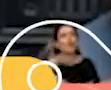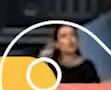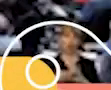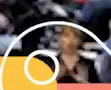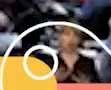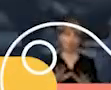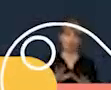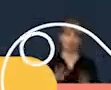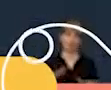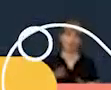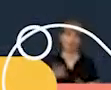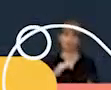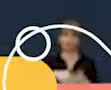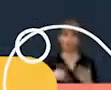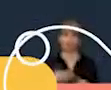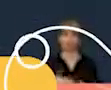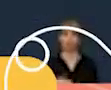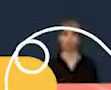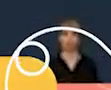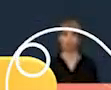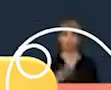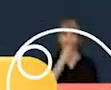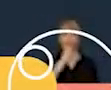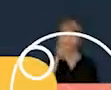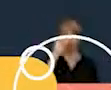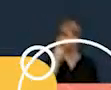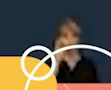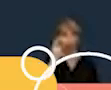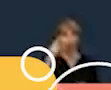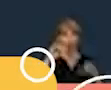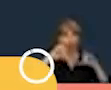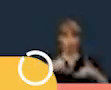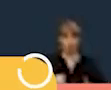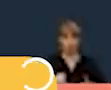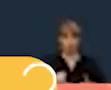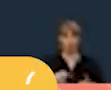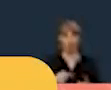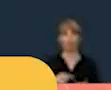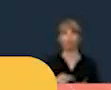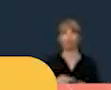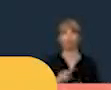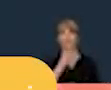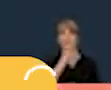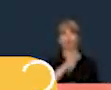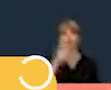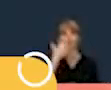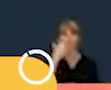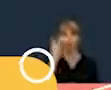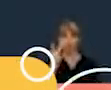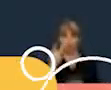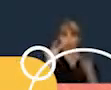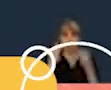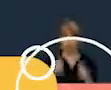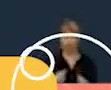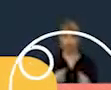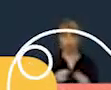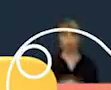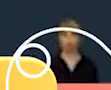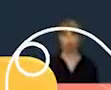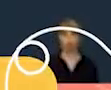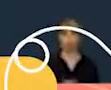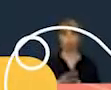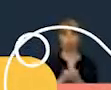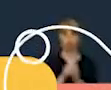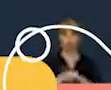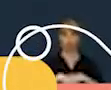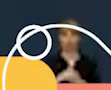si se hubiera aprobado la ley, estaría declarada por el Congreso la educación como un servicio esencial. En marzo, cuando empiecen